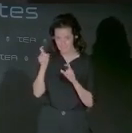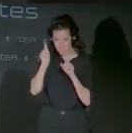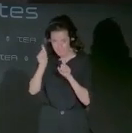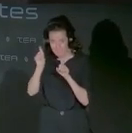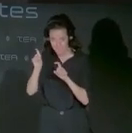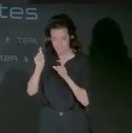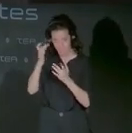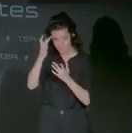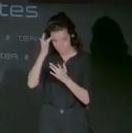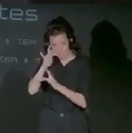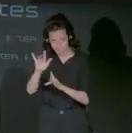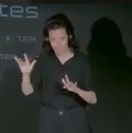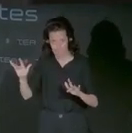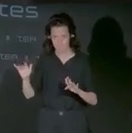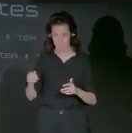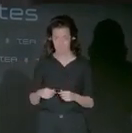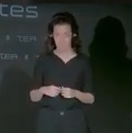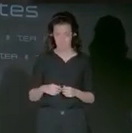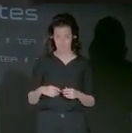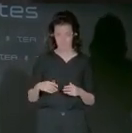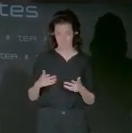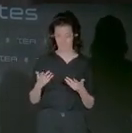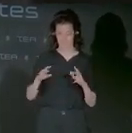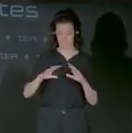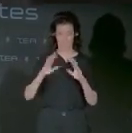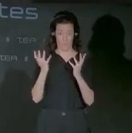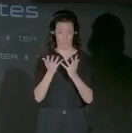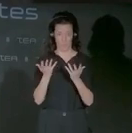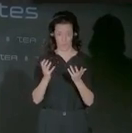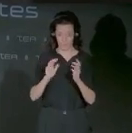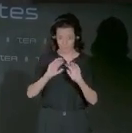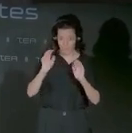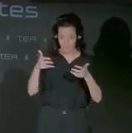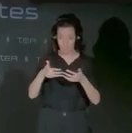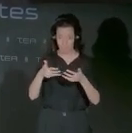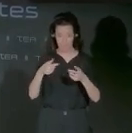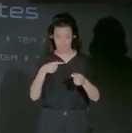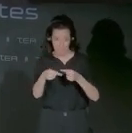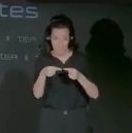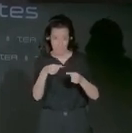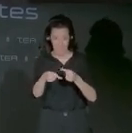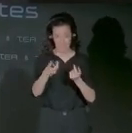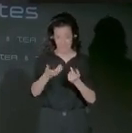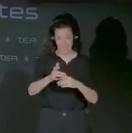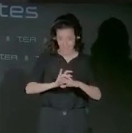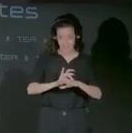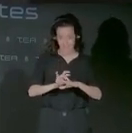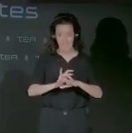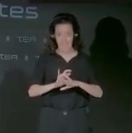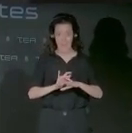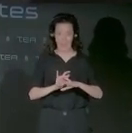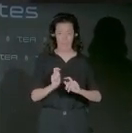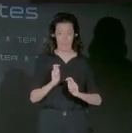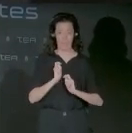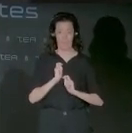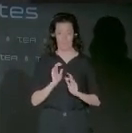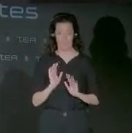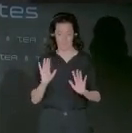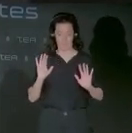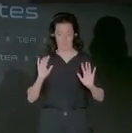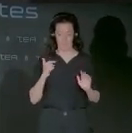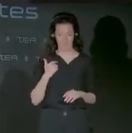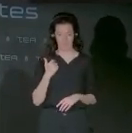el mundo virtual en general, o online, ¿no? O digital, nos da como esa capa de protección, de decir, bueno, es que no soy yo el que está ahí,